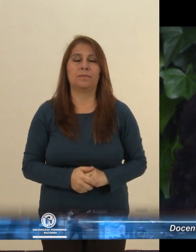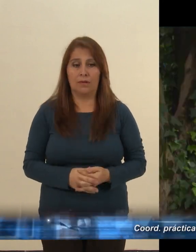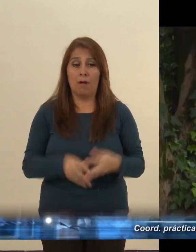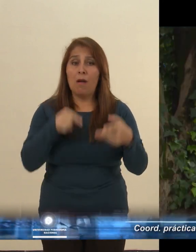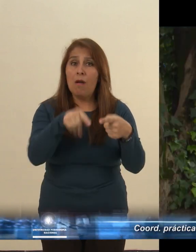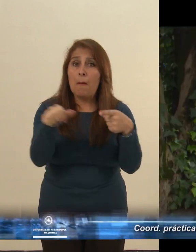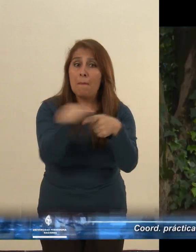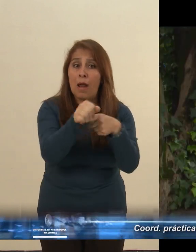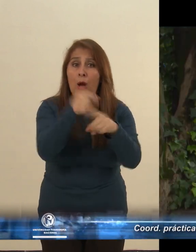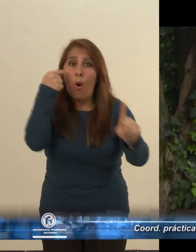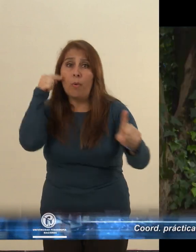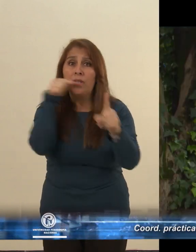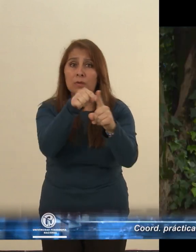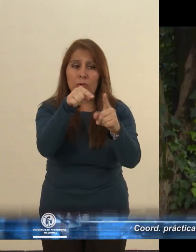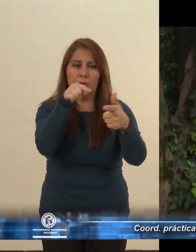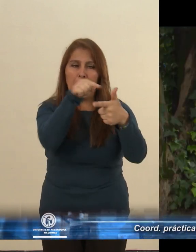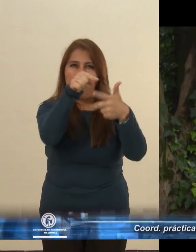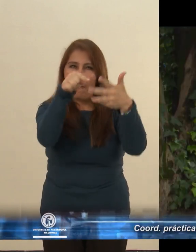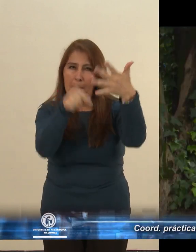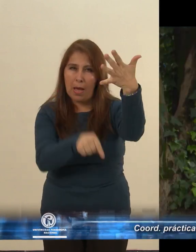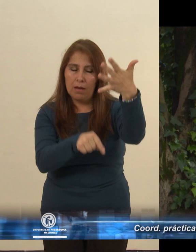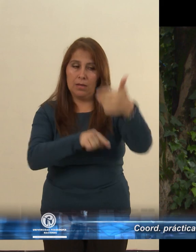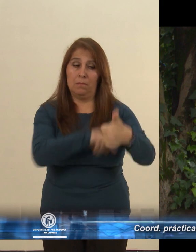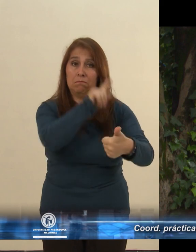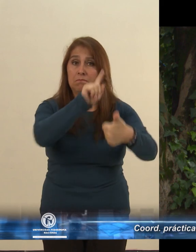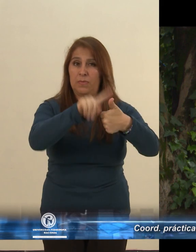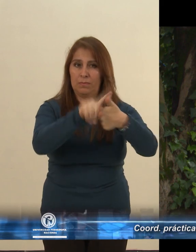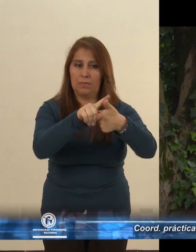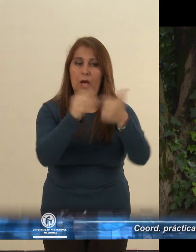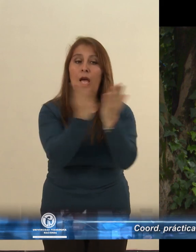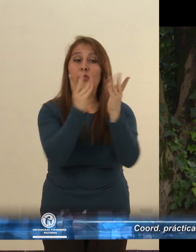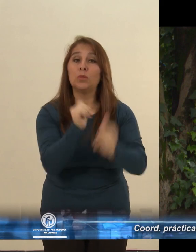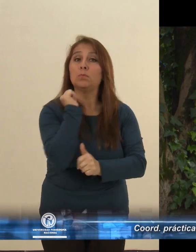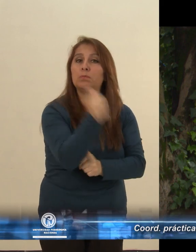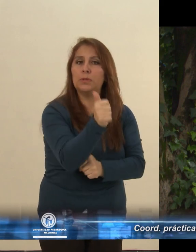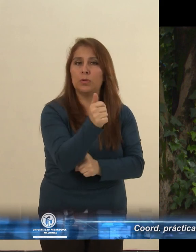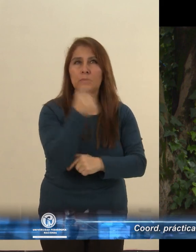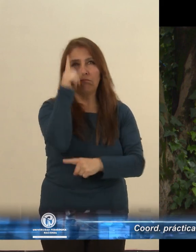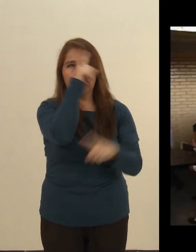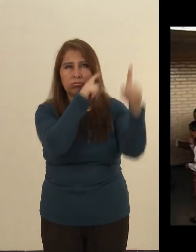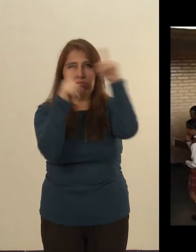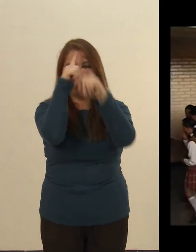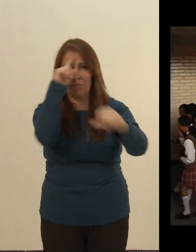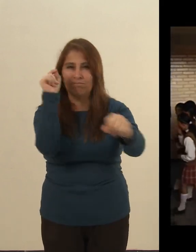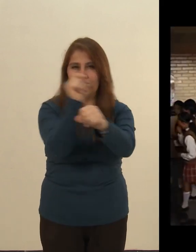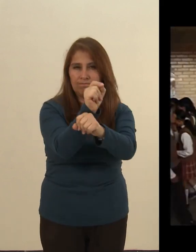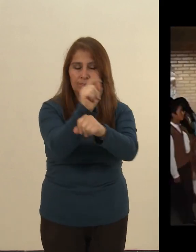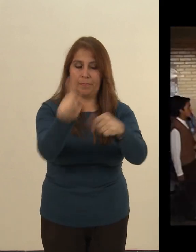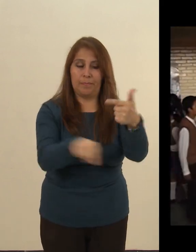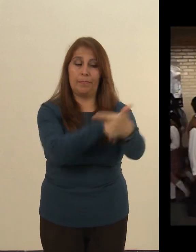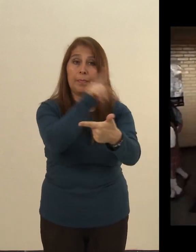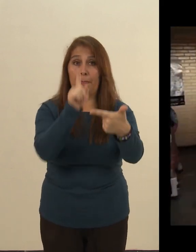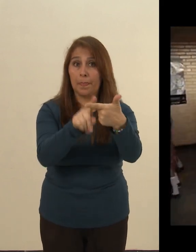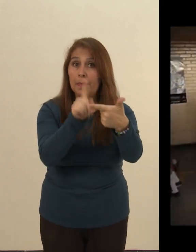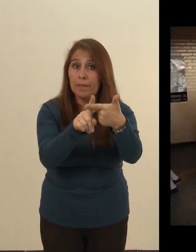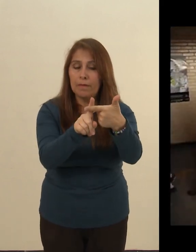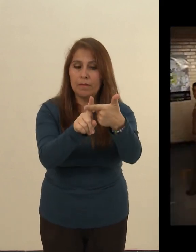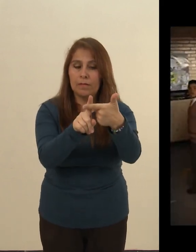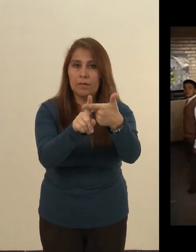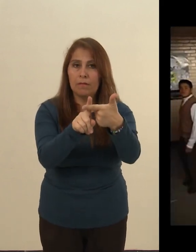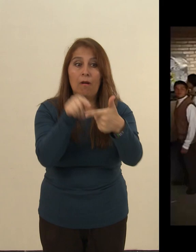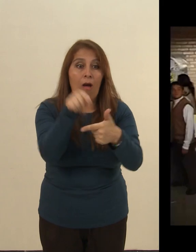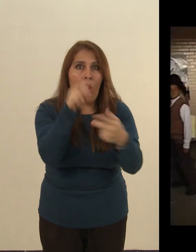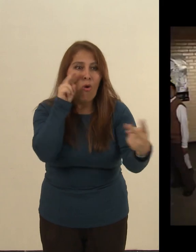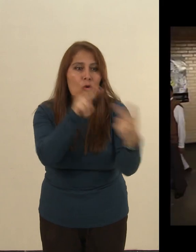estudiantes tienen. La praxis cumple varios objetivos. Primero, que los estudiantes sean críticos. Segundo, que